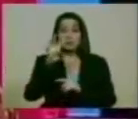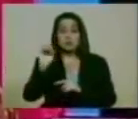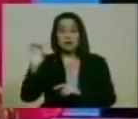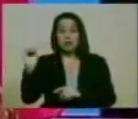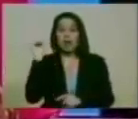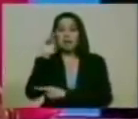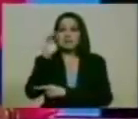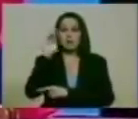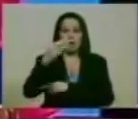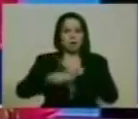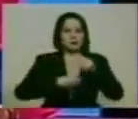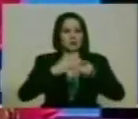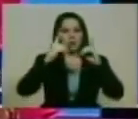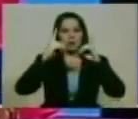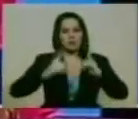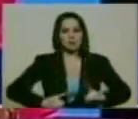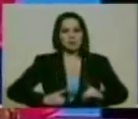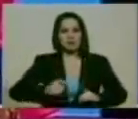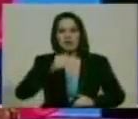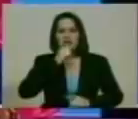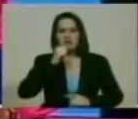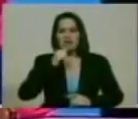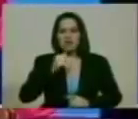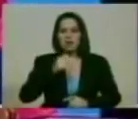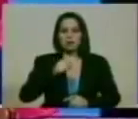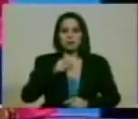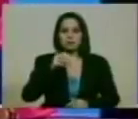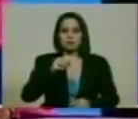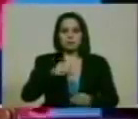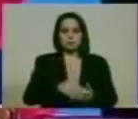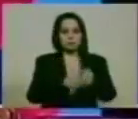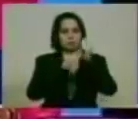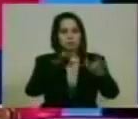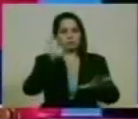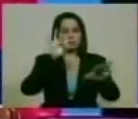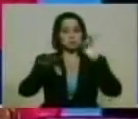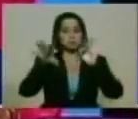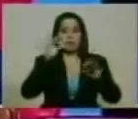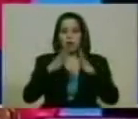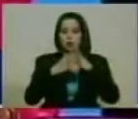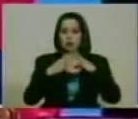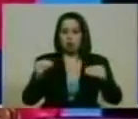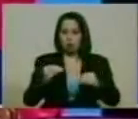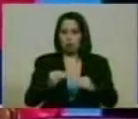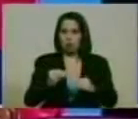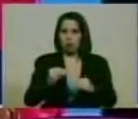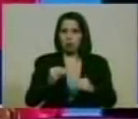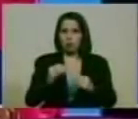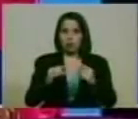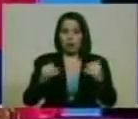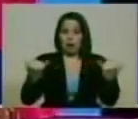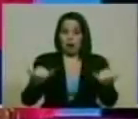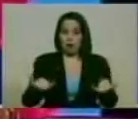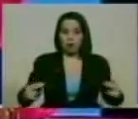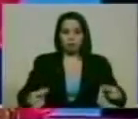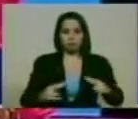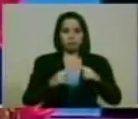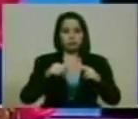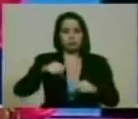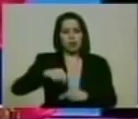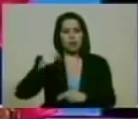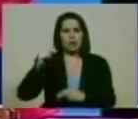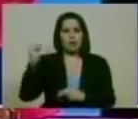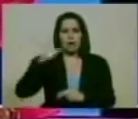se realizaron para elegir a cada uno de estos delegados y delegadas. Aquí nos encontramos en la ciudad de